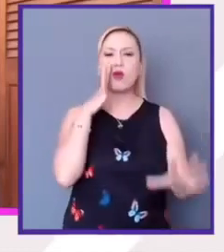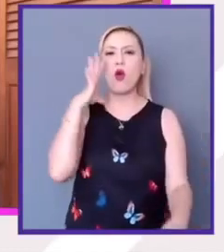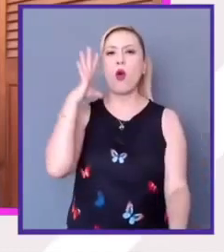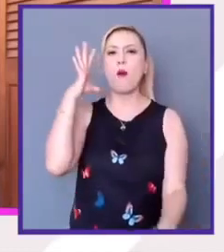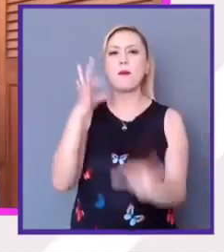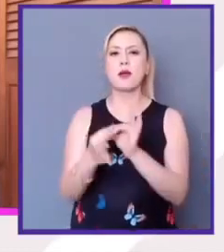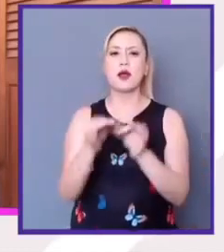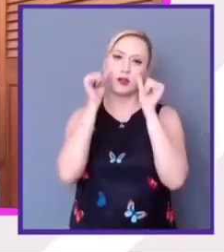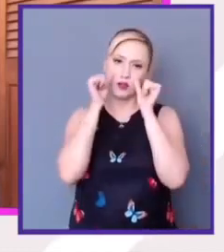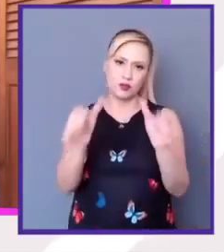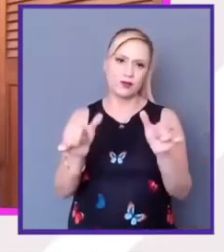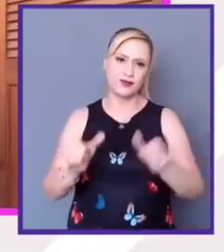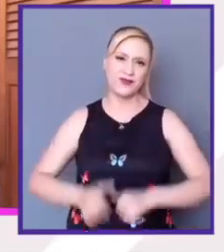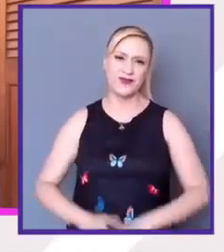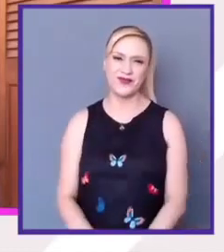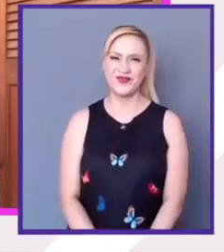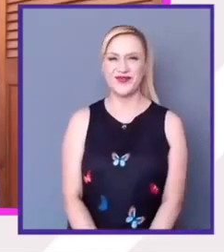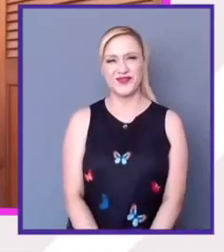concretas.